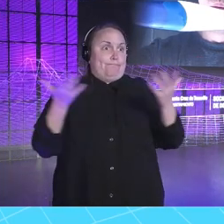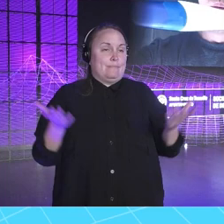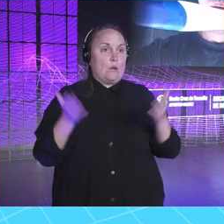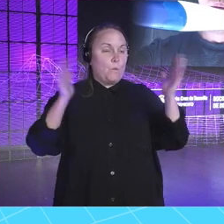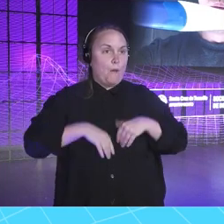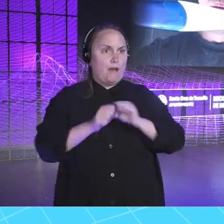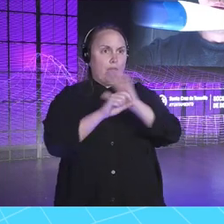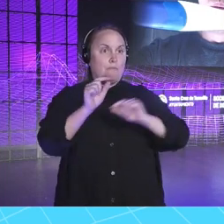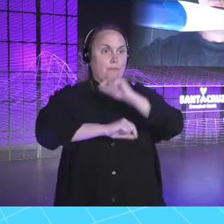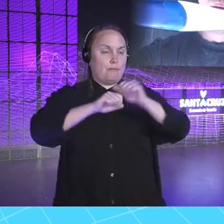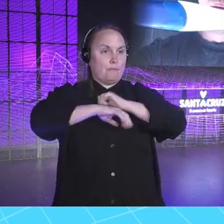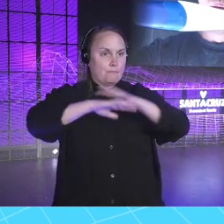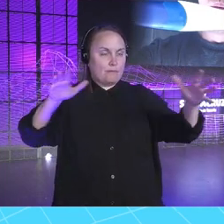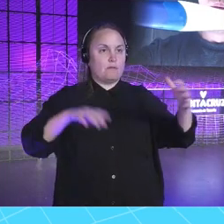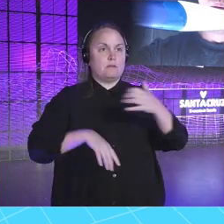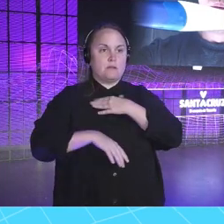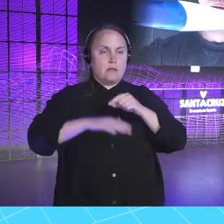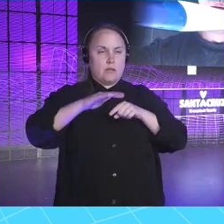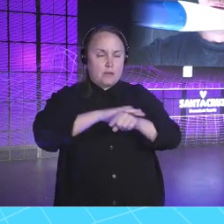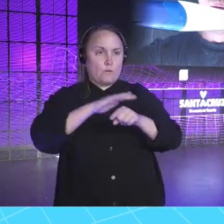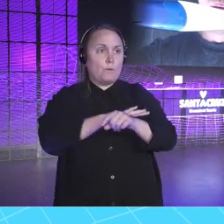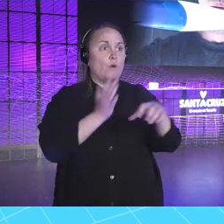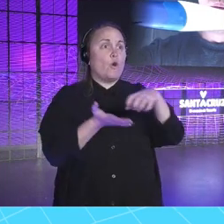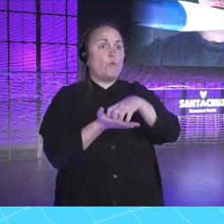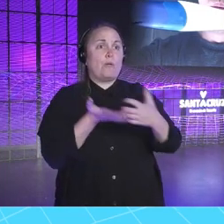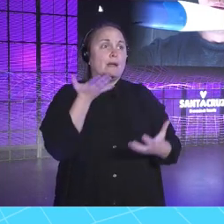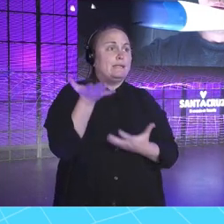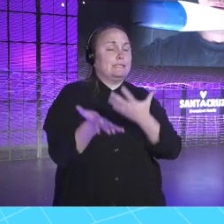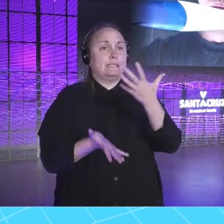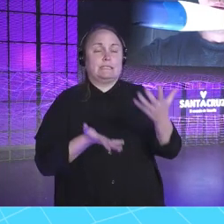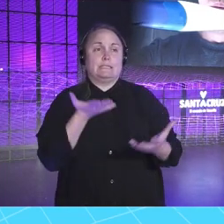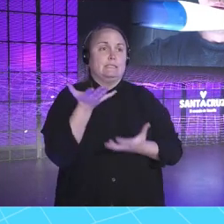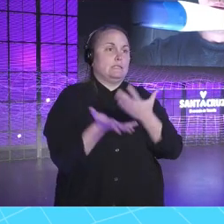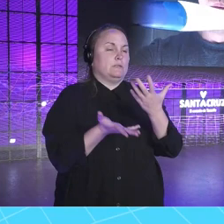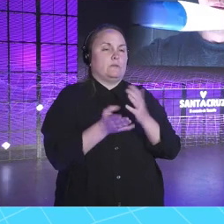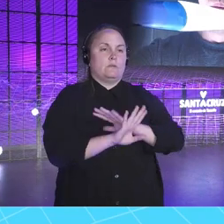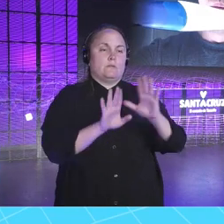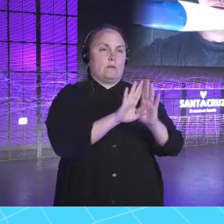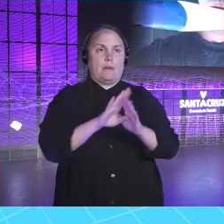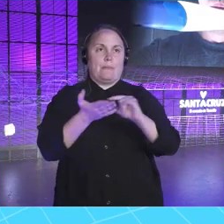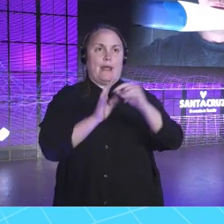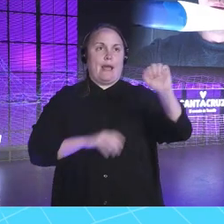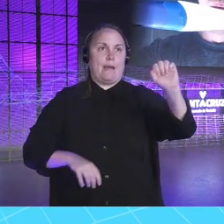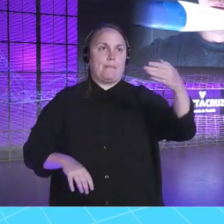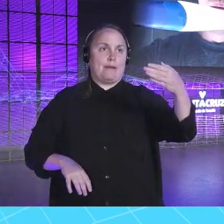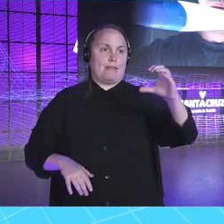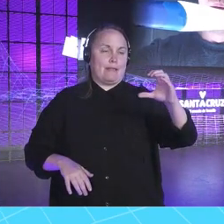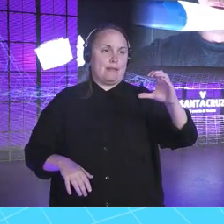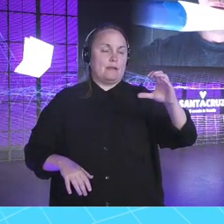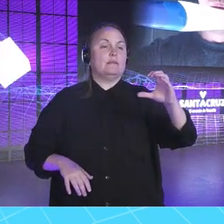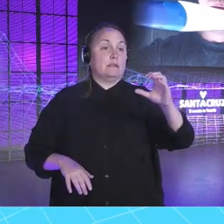cuando hicimos las paces con la incertidumbre con El no saber qué pasará cuando teníamos un plan a un plan b un plan c